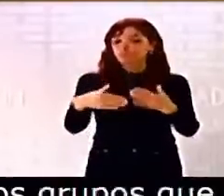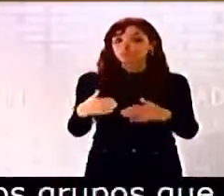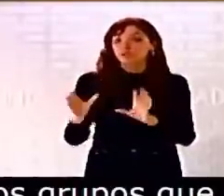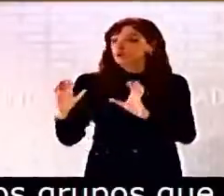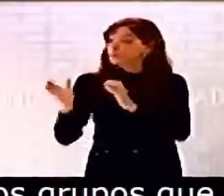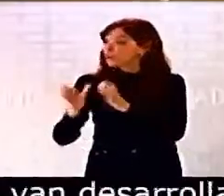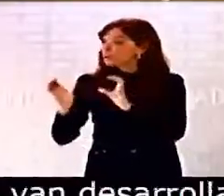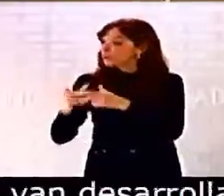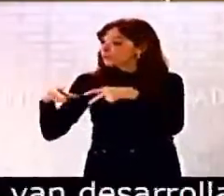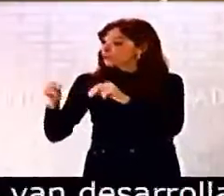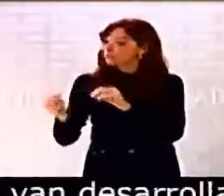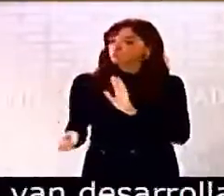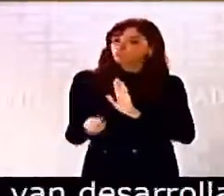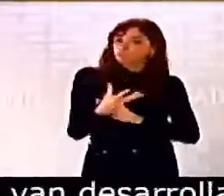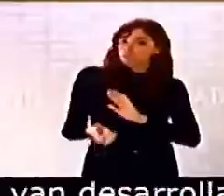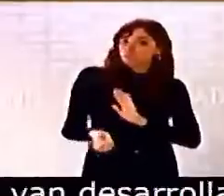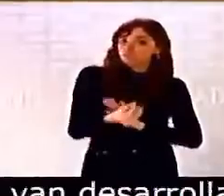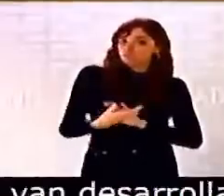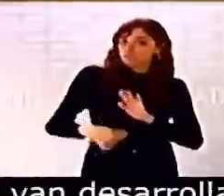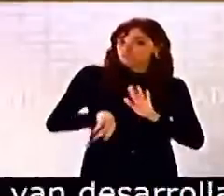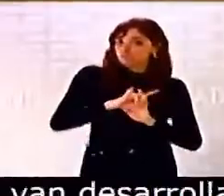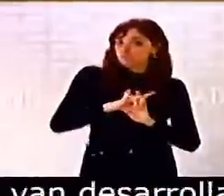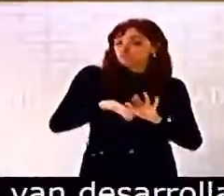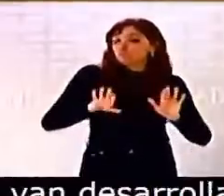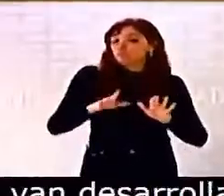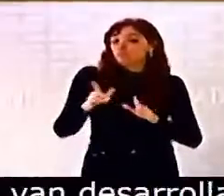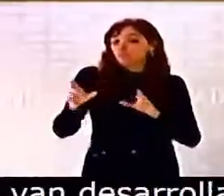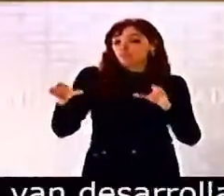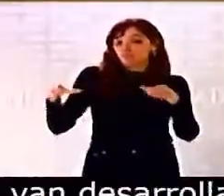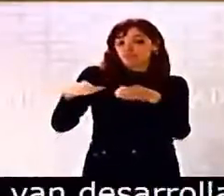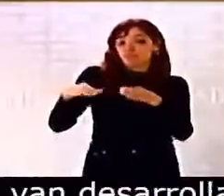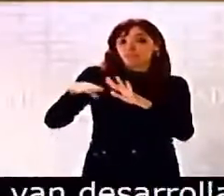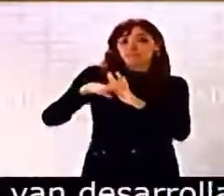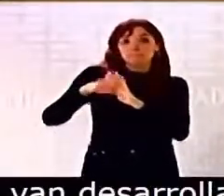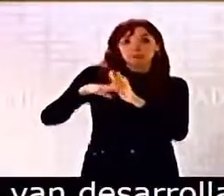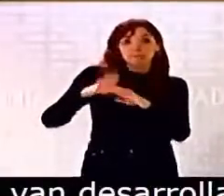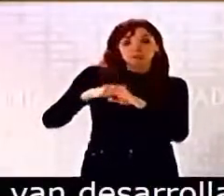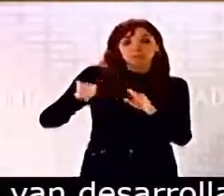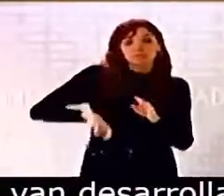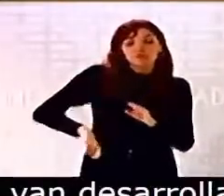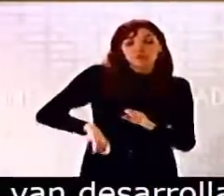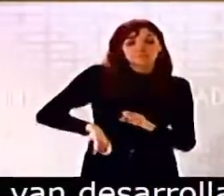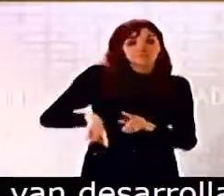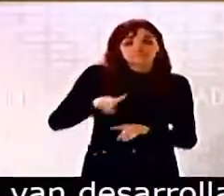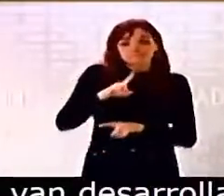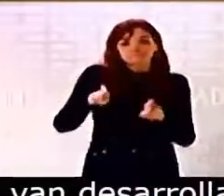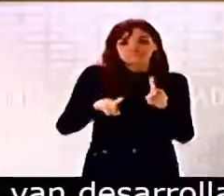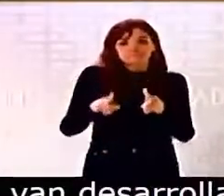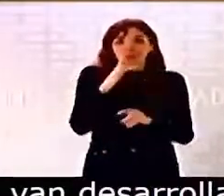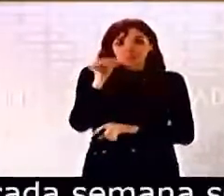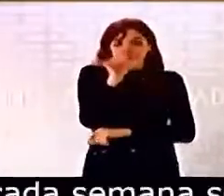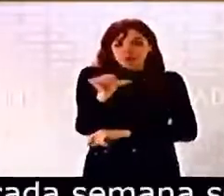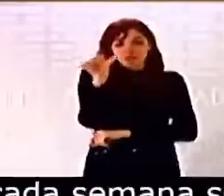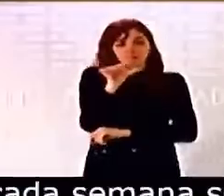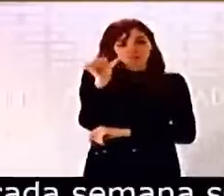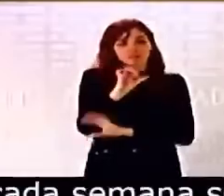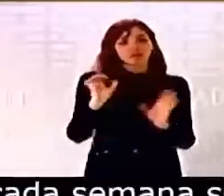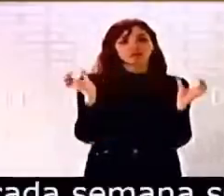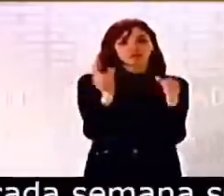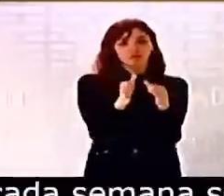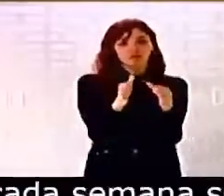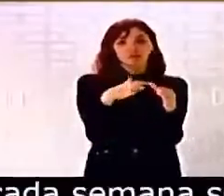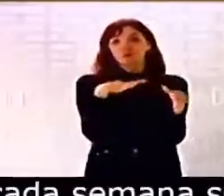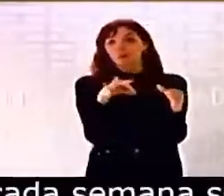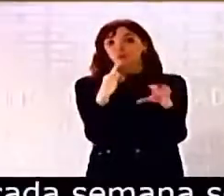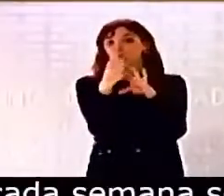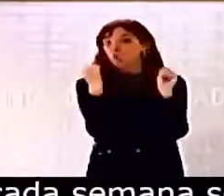vacunas. Ahora, para profesionales, cada semana se celebra una reunión de ponencia de vacunas. Puede haber 2 protocolos